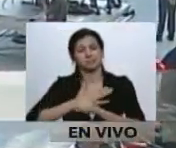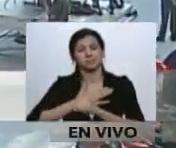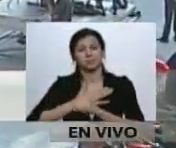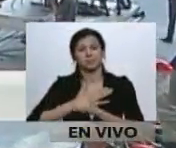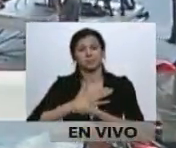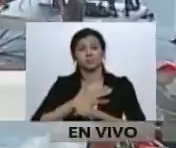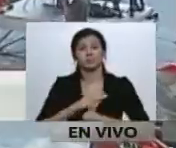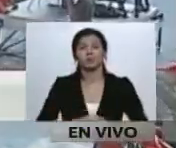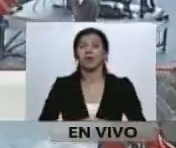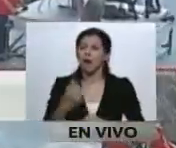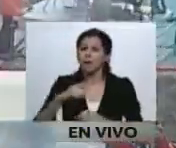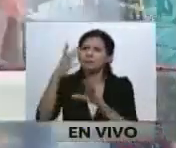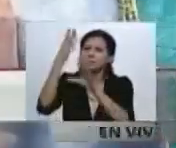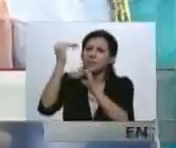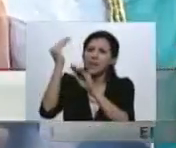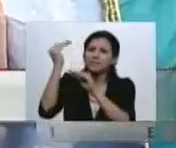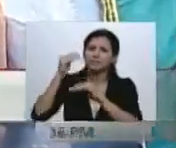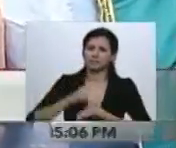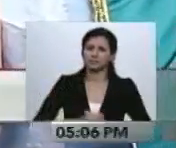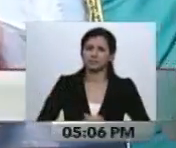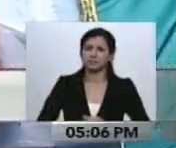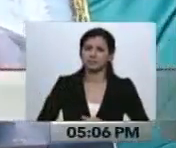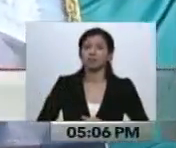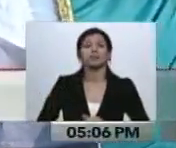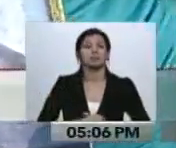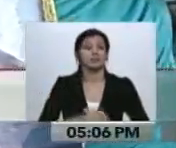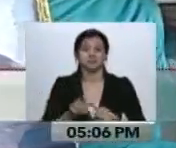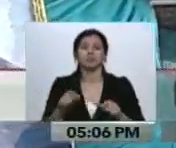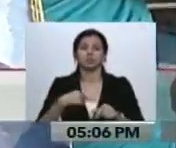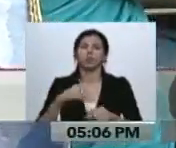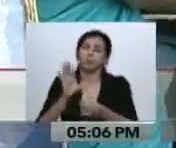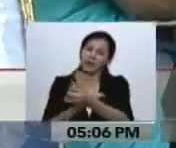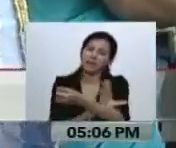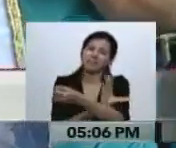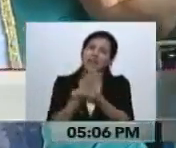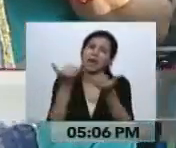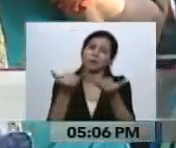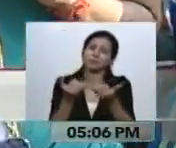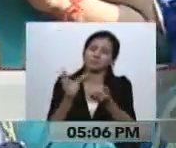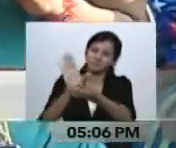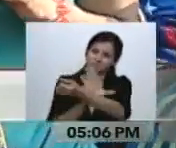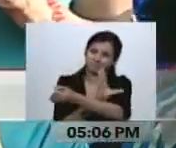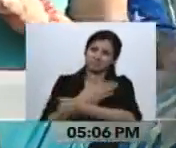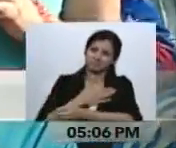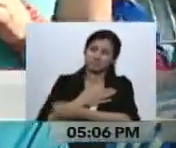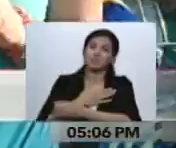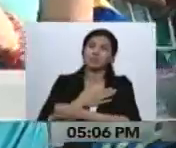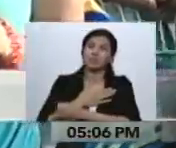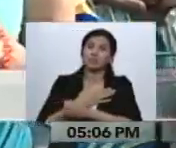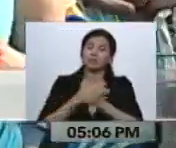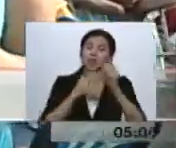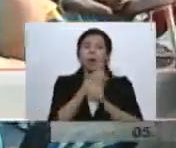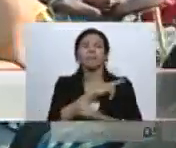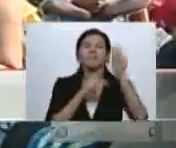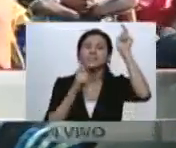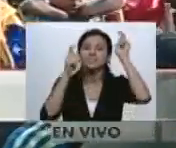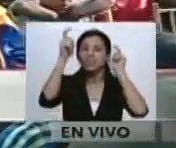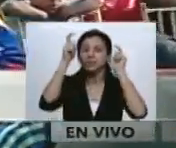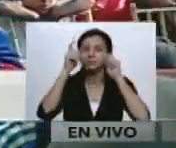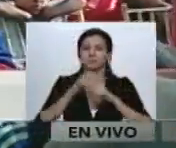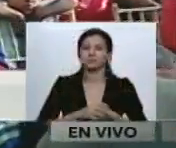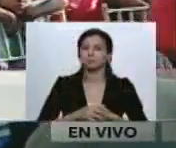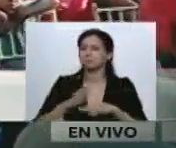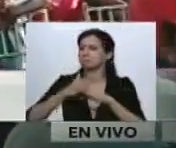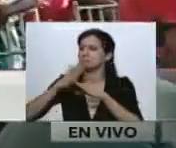Tenemos esperanza, es la canción que voy a interpretar. El comandante Chávez